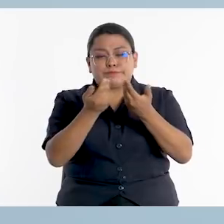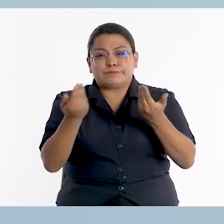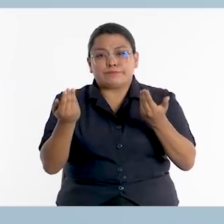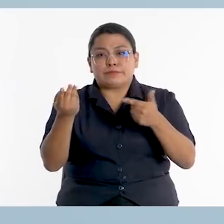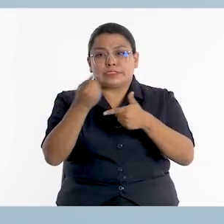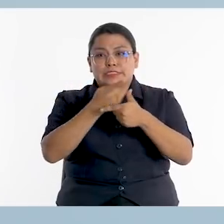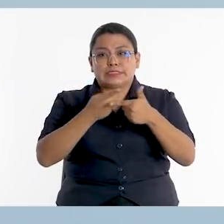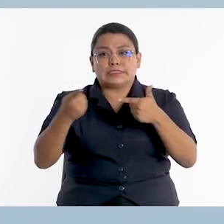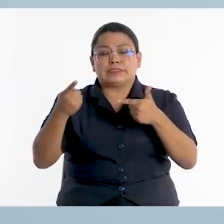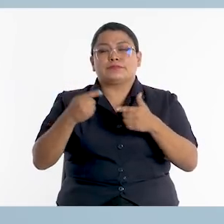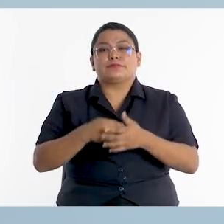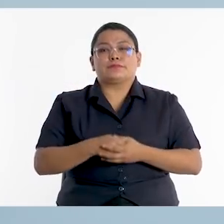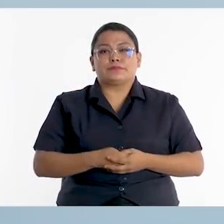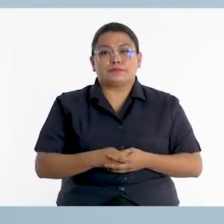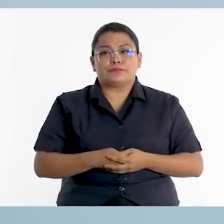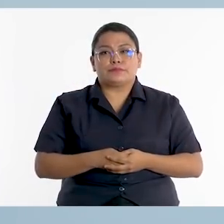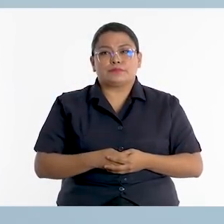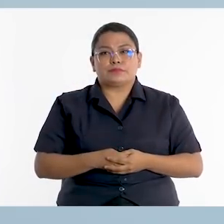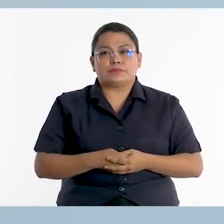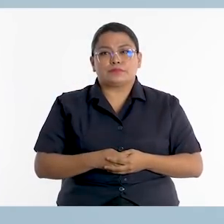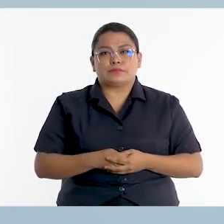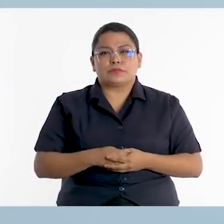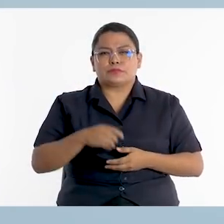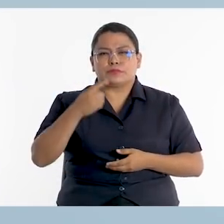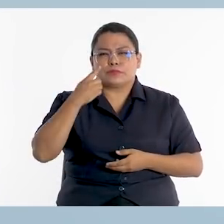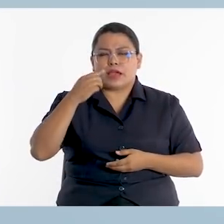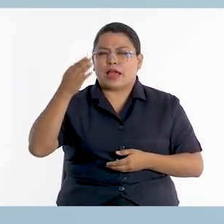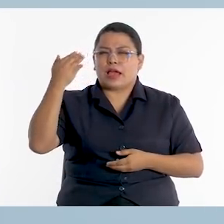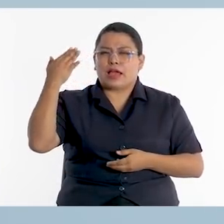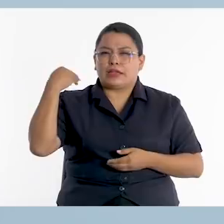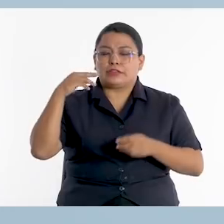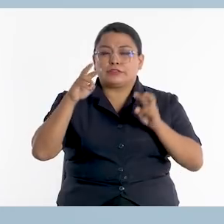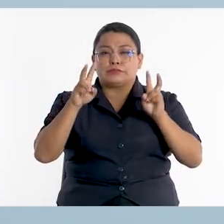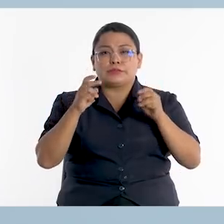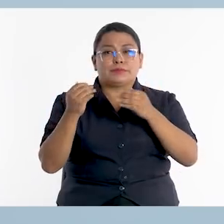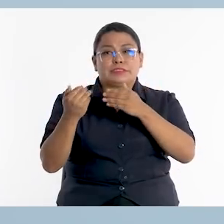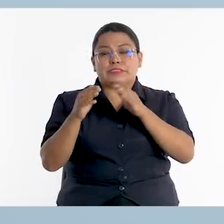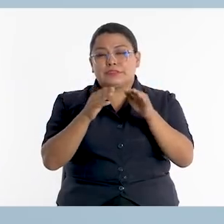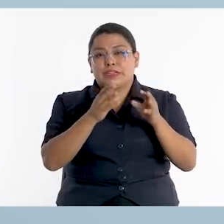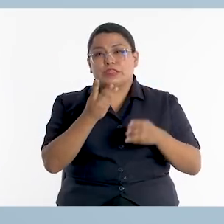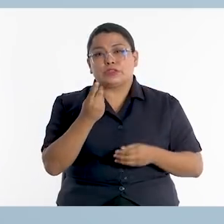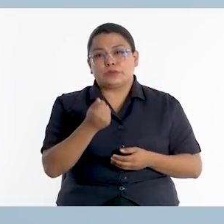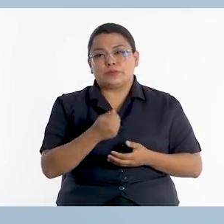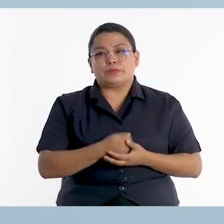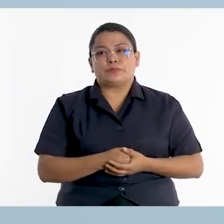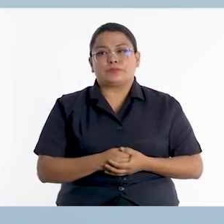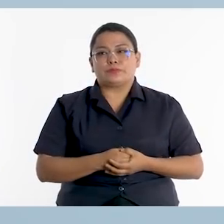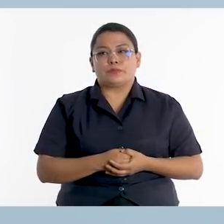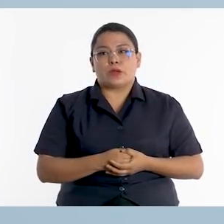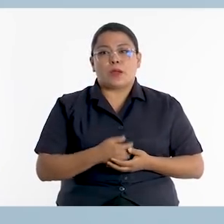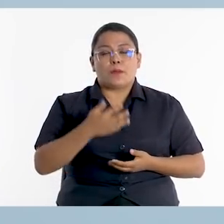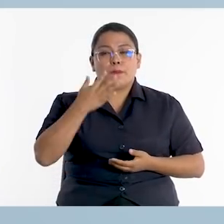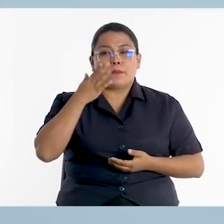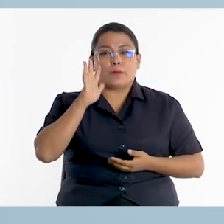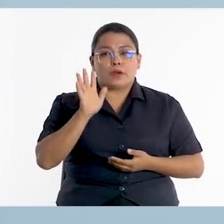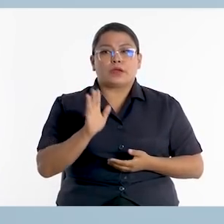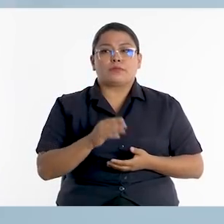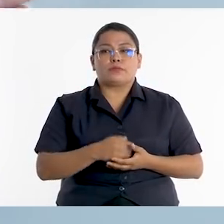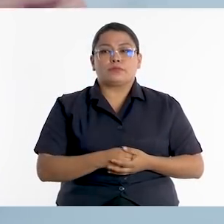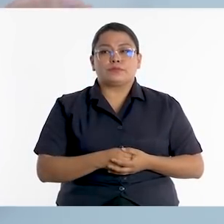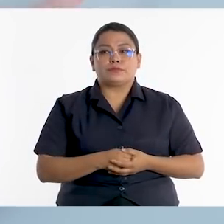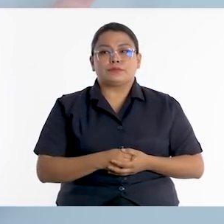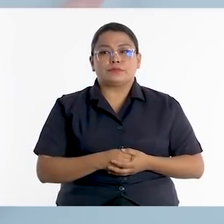divisiones entre esas cantidades, como lo que hablábamos anteriormente, en diferentes direcciones. Si quiere decir